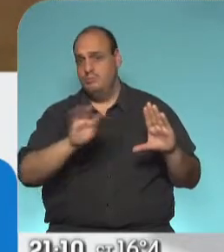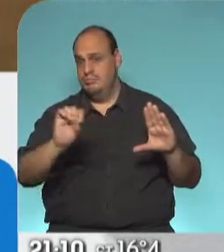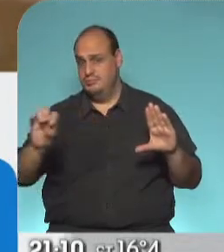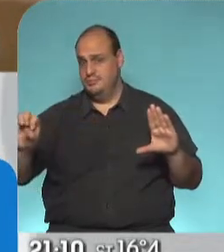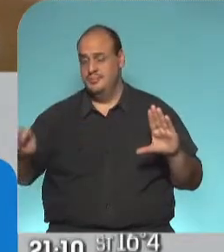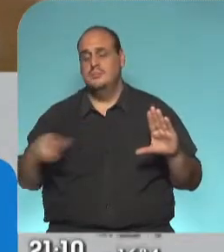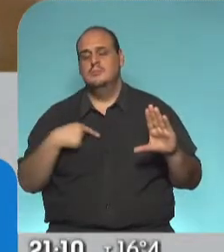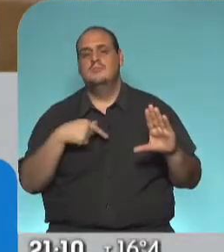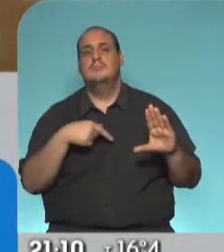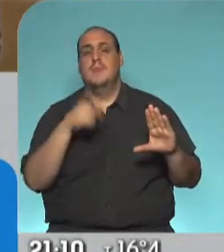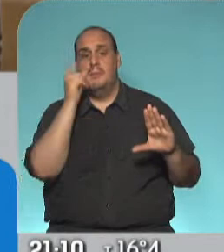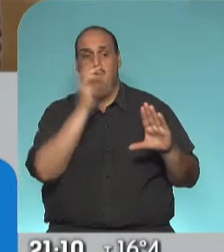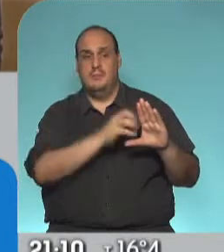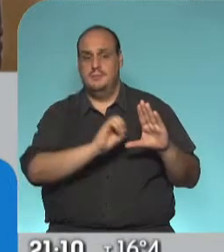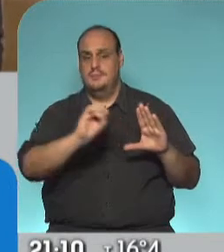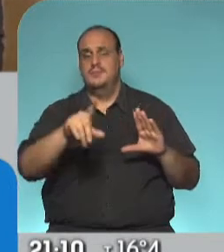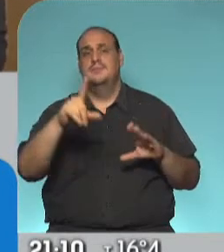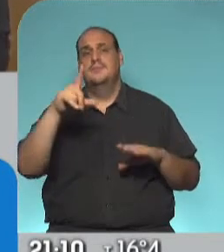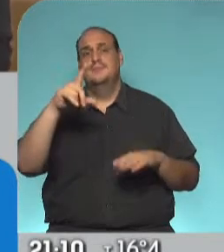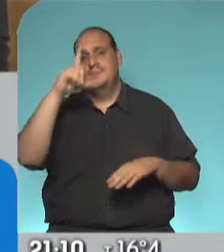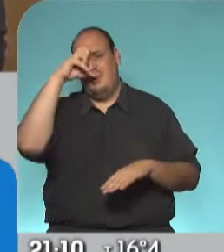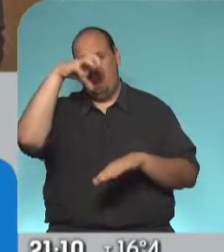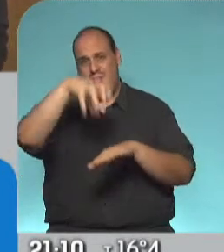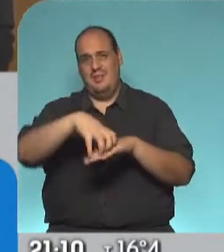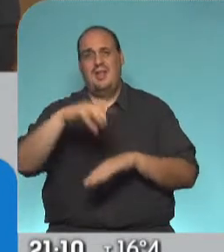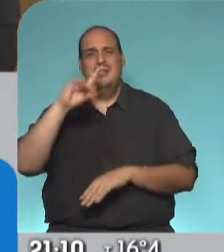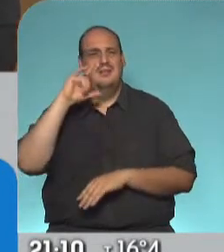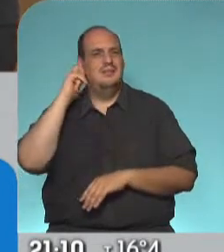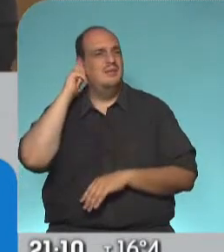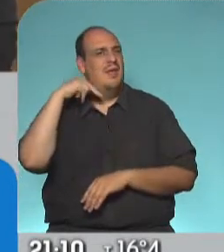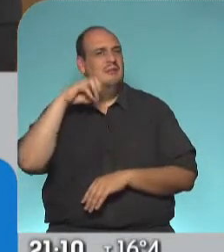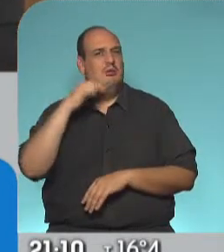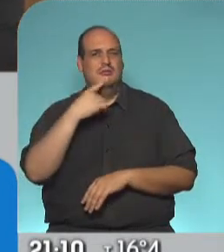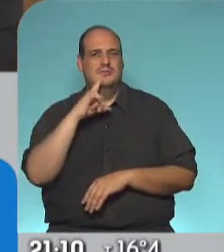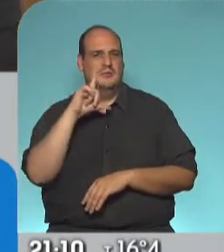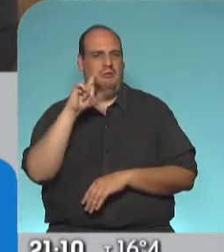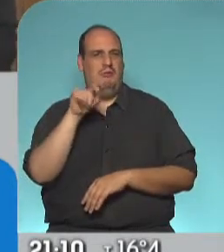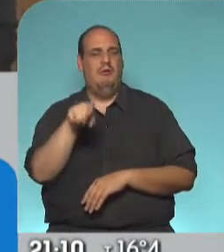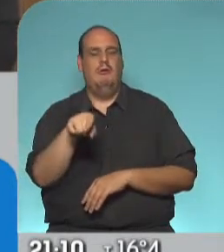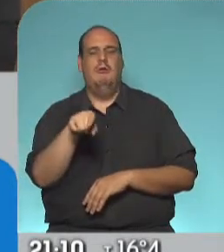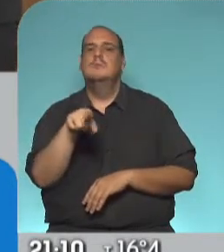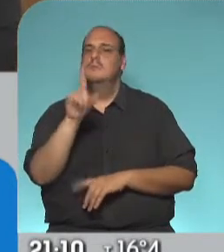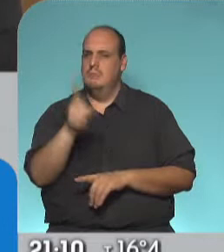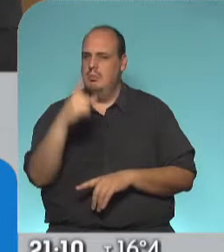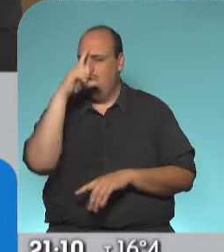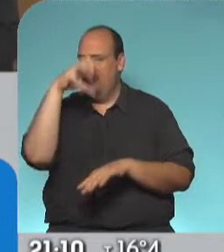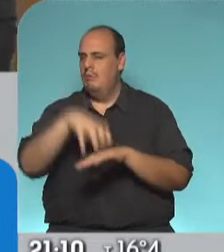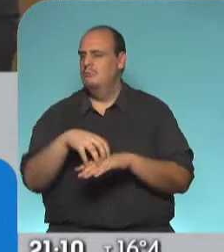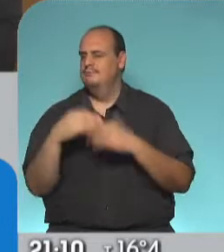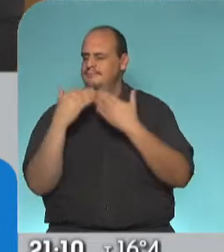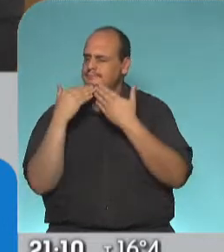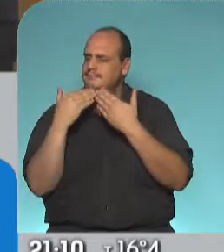fue al diagnóstico. También quiero agradecerle a la gente del diagnóstico, los médicos impecables, con una